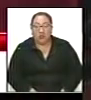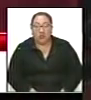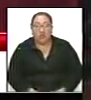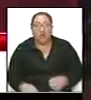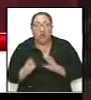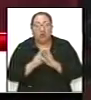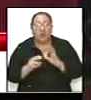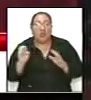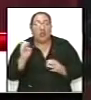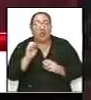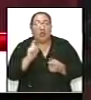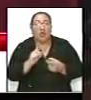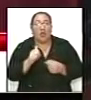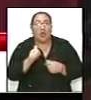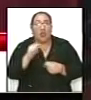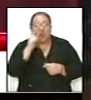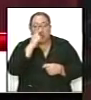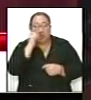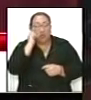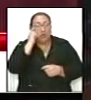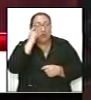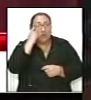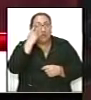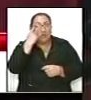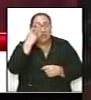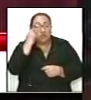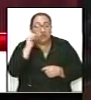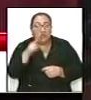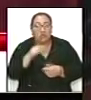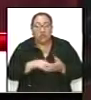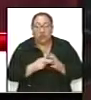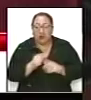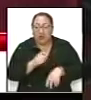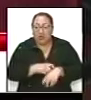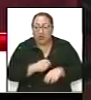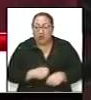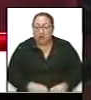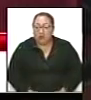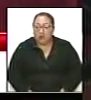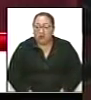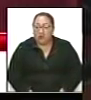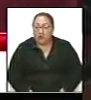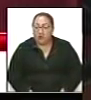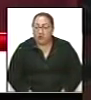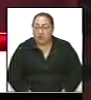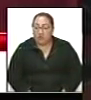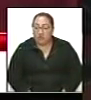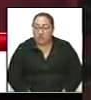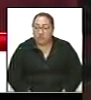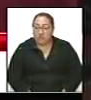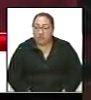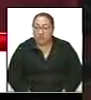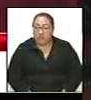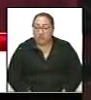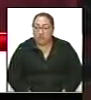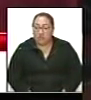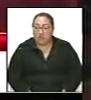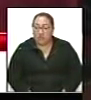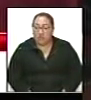año de enero a julio, bien, en dicho tiempo, dice la Fiscalía, hubo